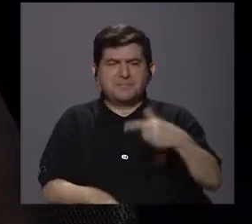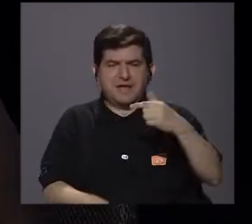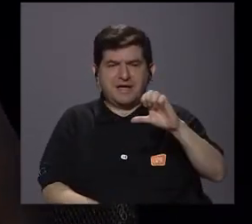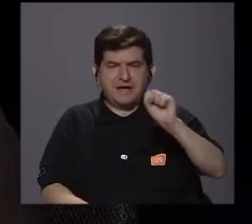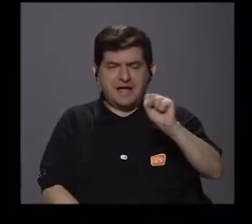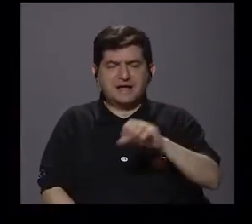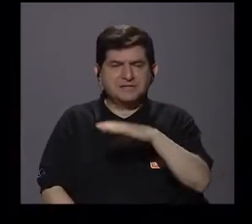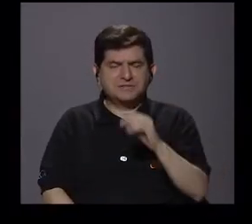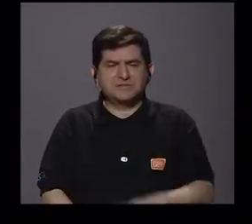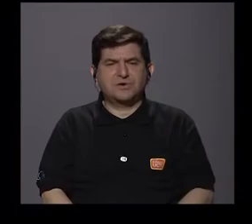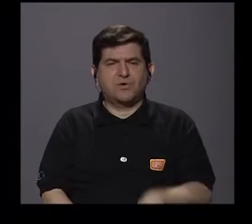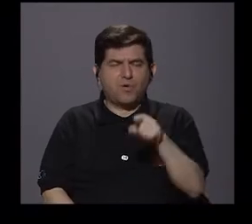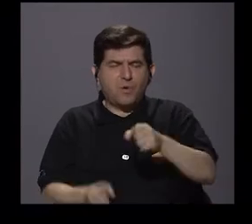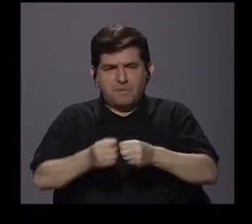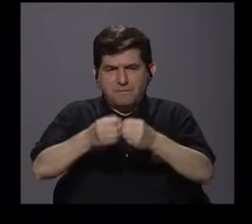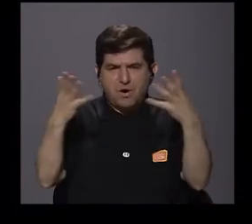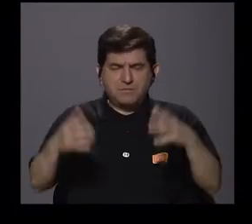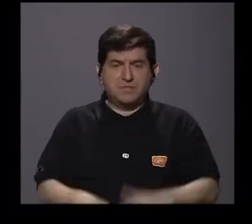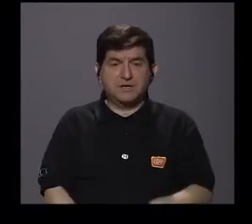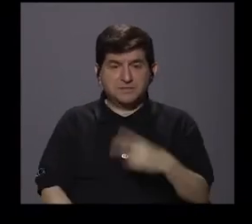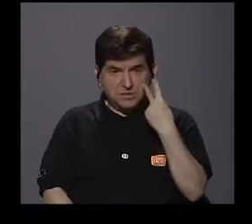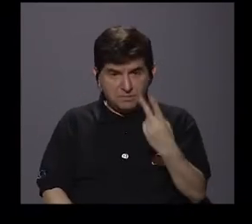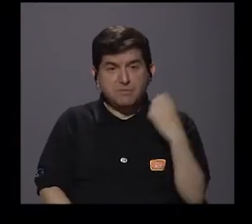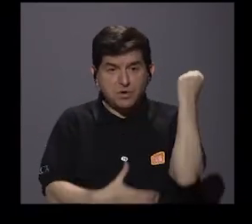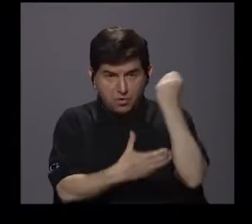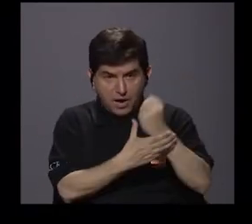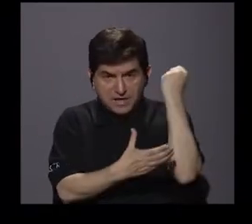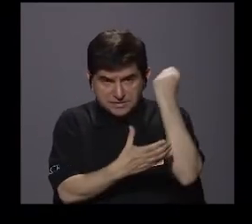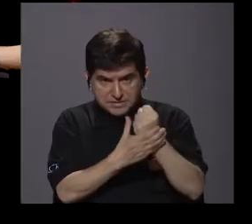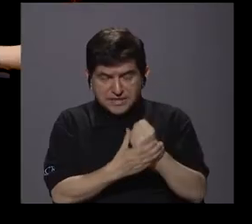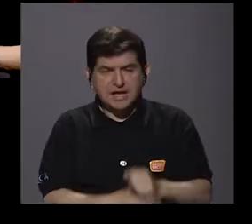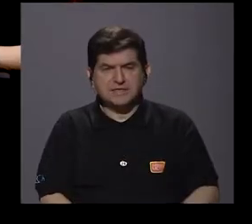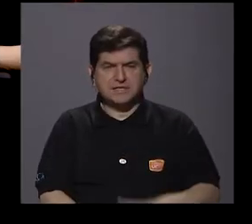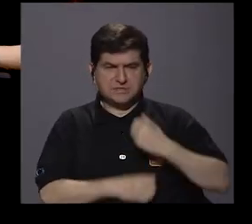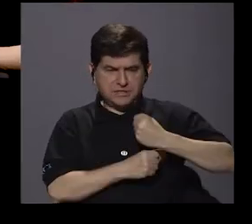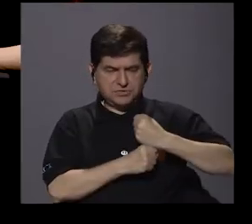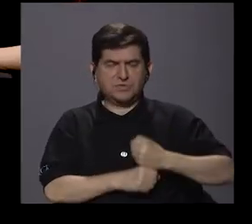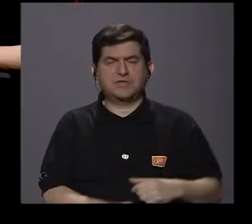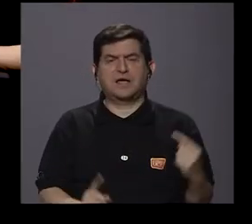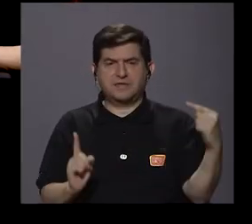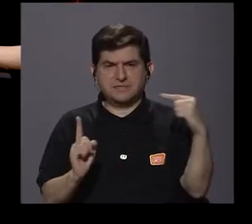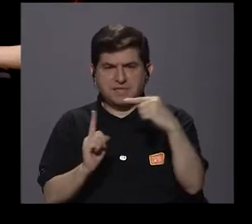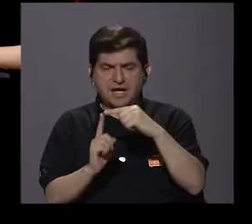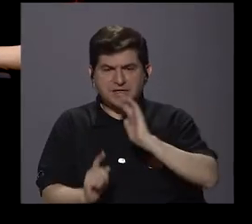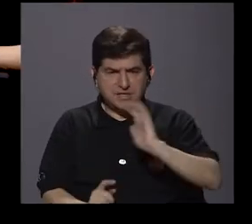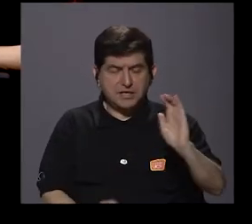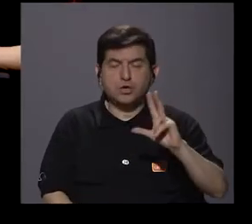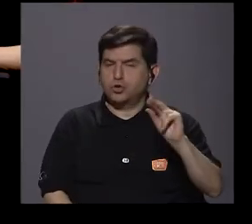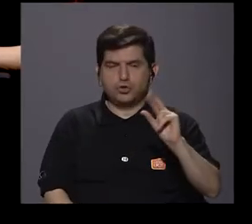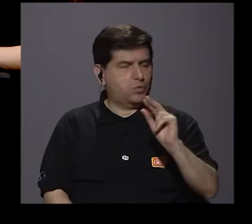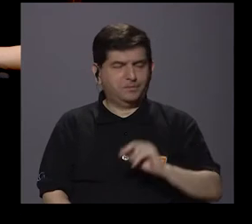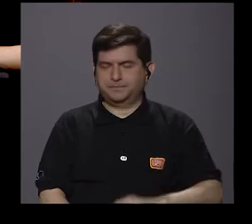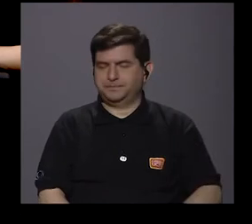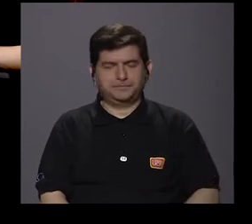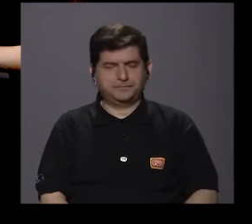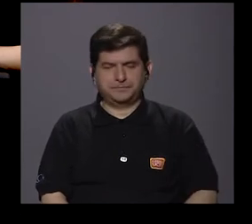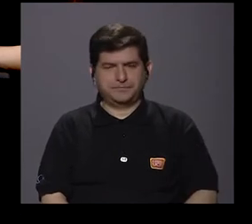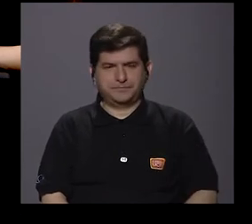bombas de sonido. ¿Usted vio asesinatos de militares a niños? De militares a niños, no.